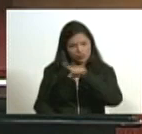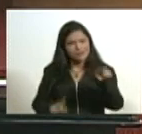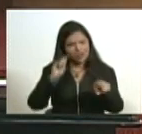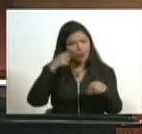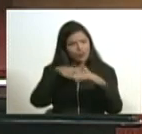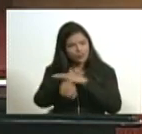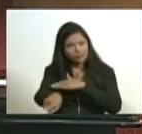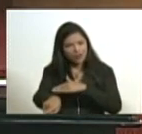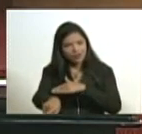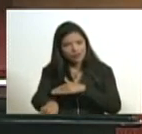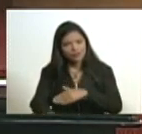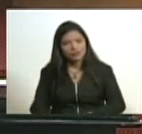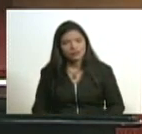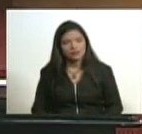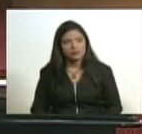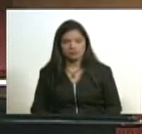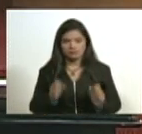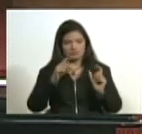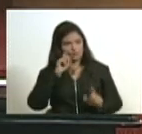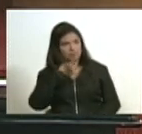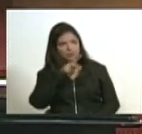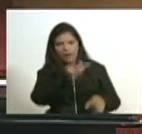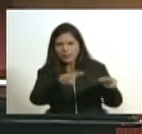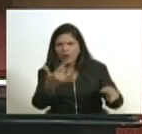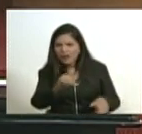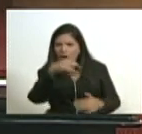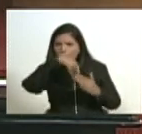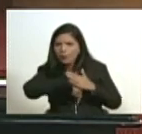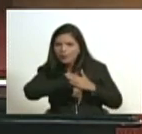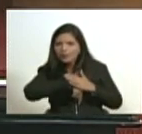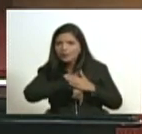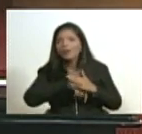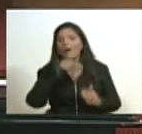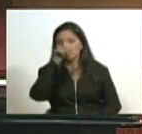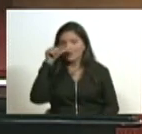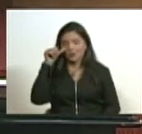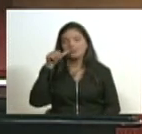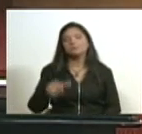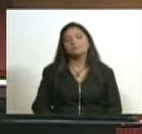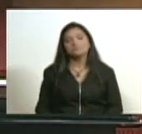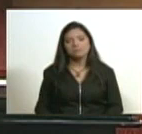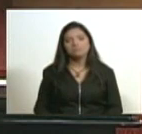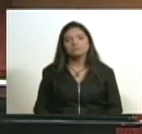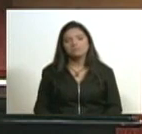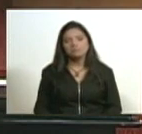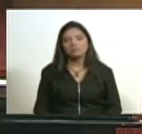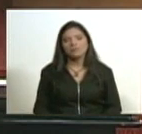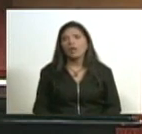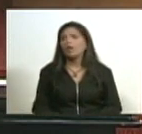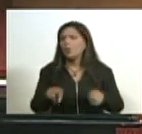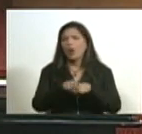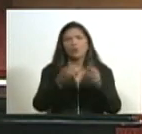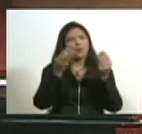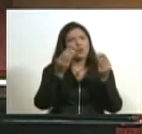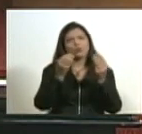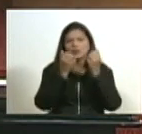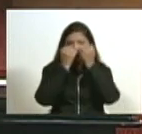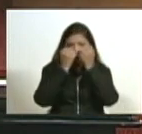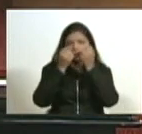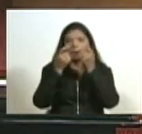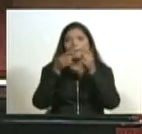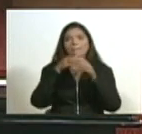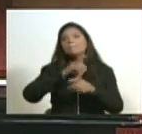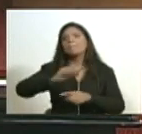entraron? Que uno dice, esa gente que tiene por dentro, Cactagón. Como hacen con muchos terroristas que mandan a